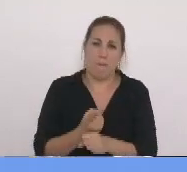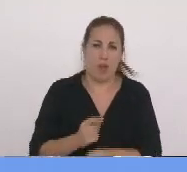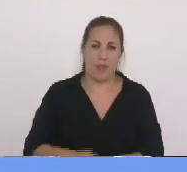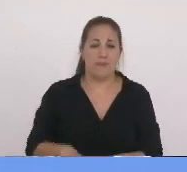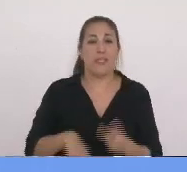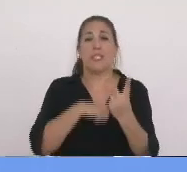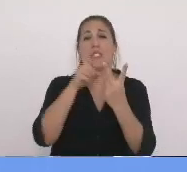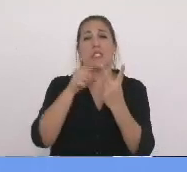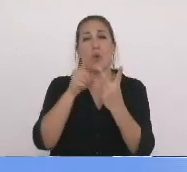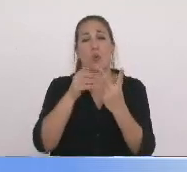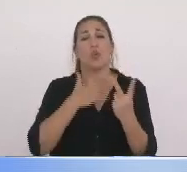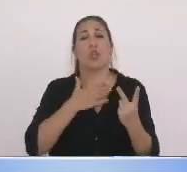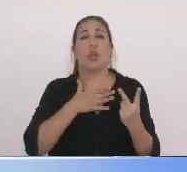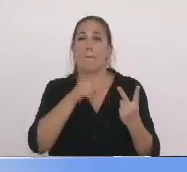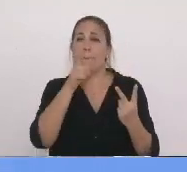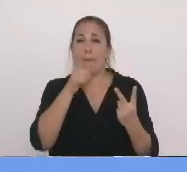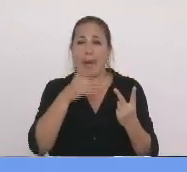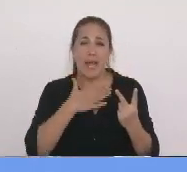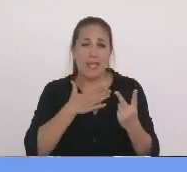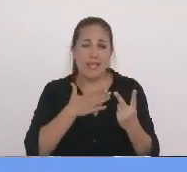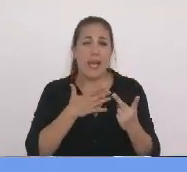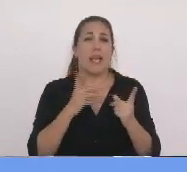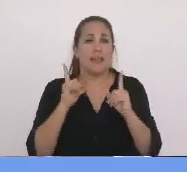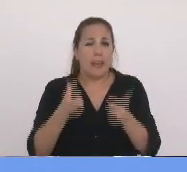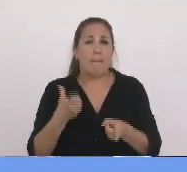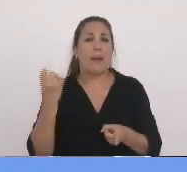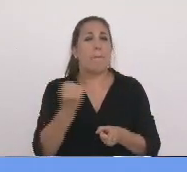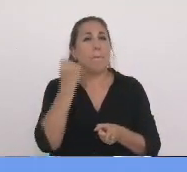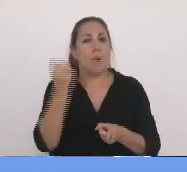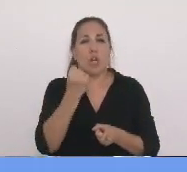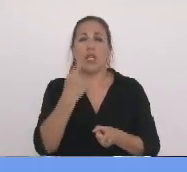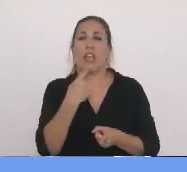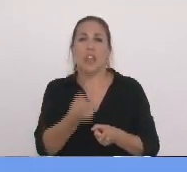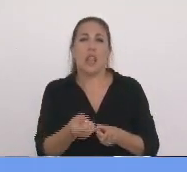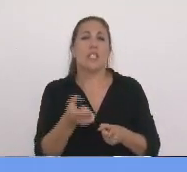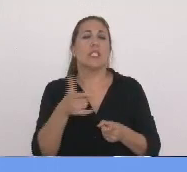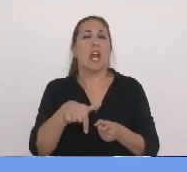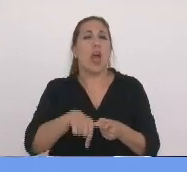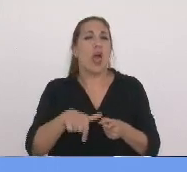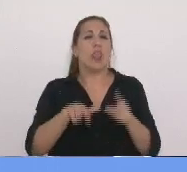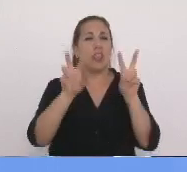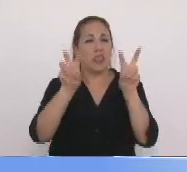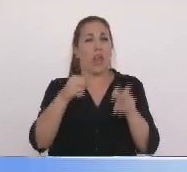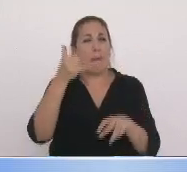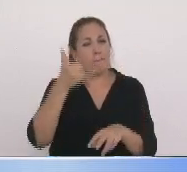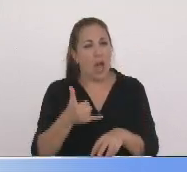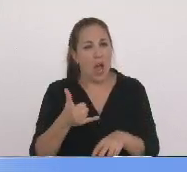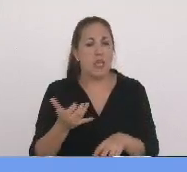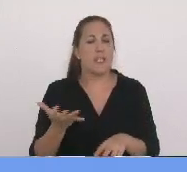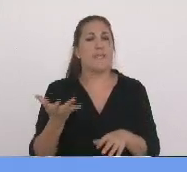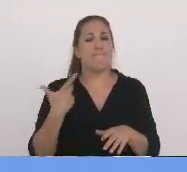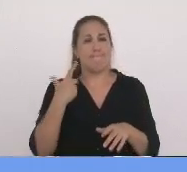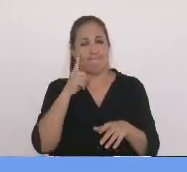me parece que también es importante destacar que hay una cuestión llamativa